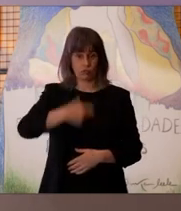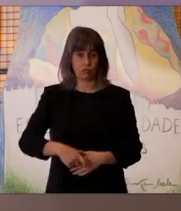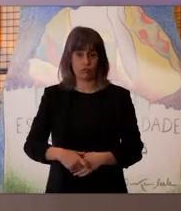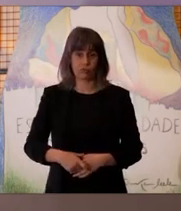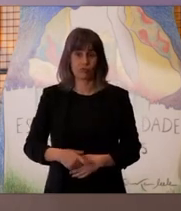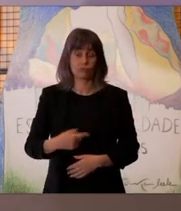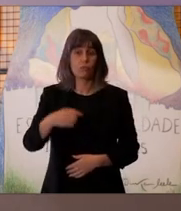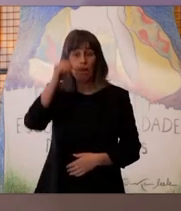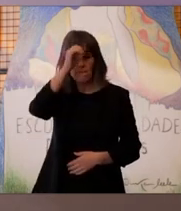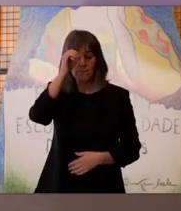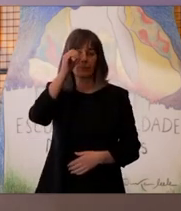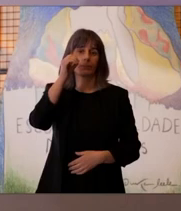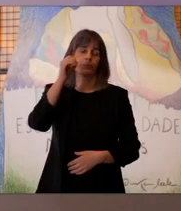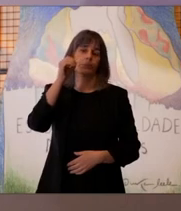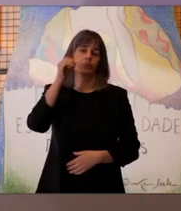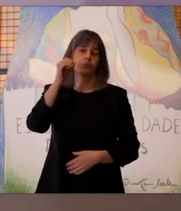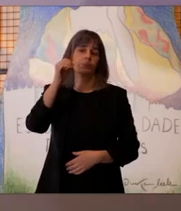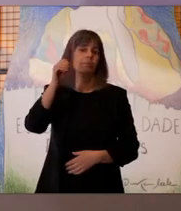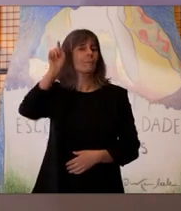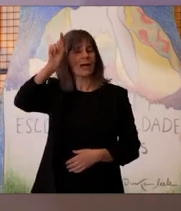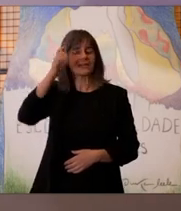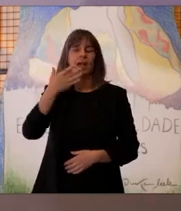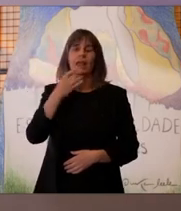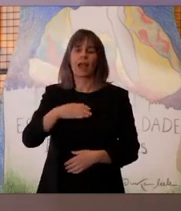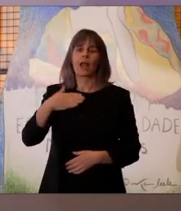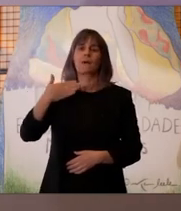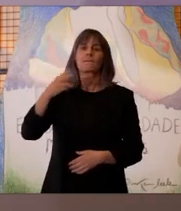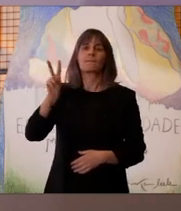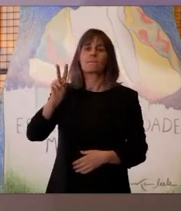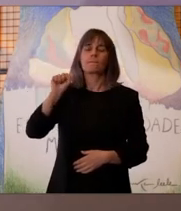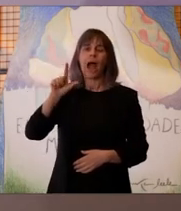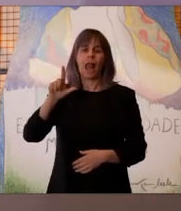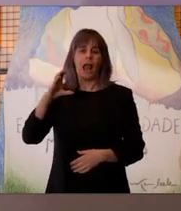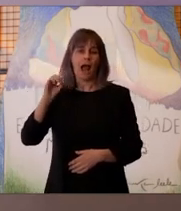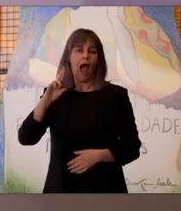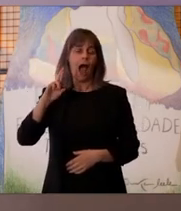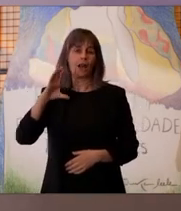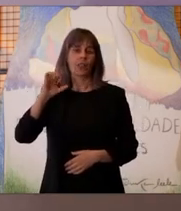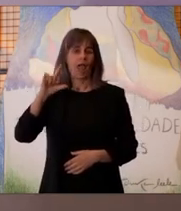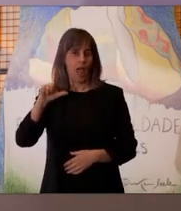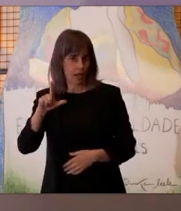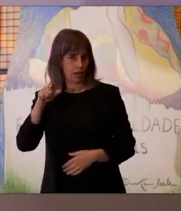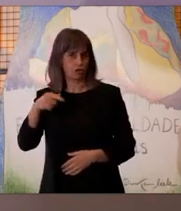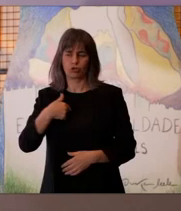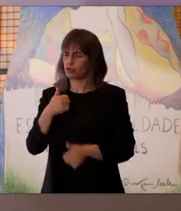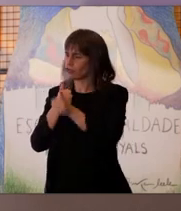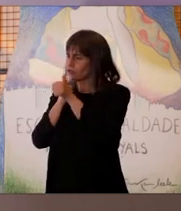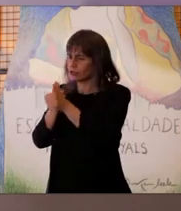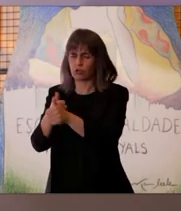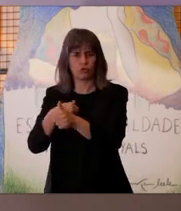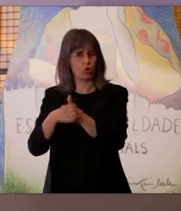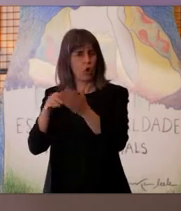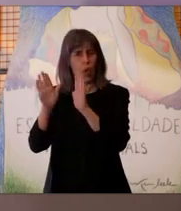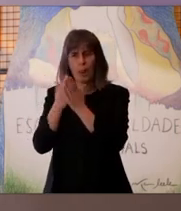considero una maestra Amelia barcárcel la he leído la he seguido la sigo leyendo